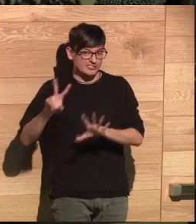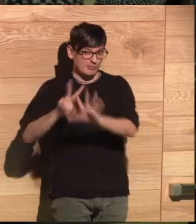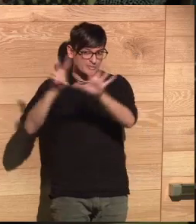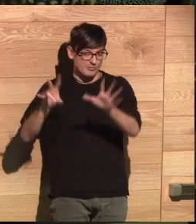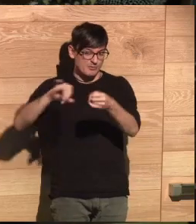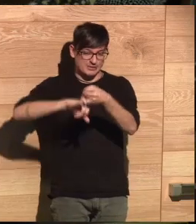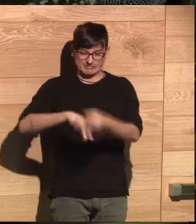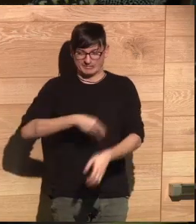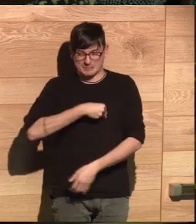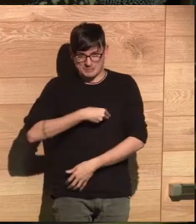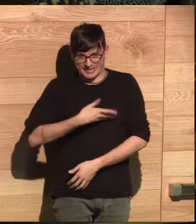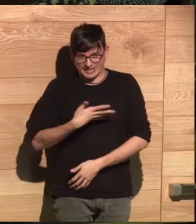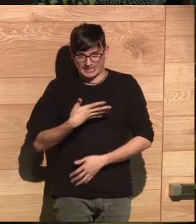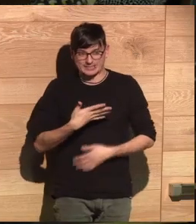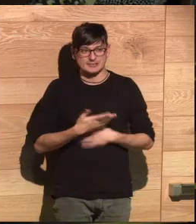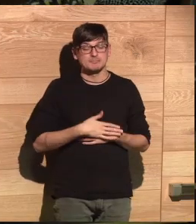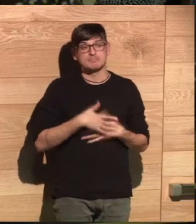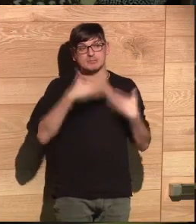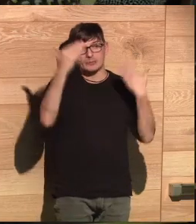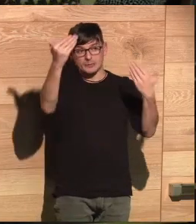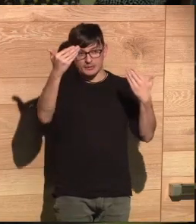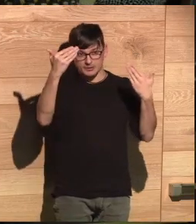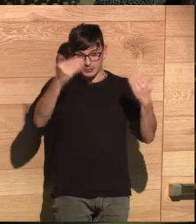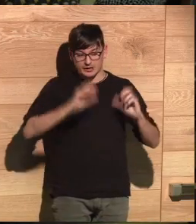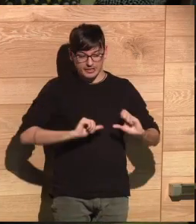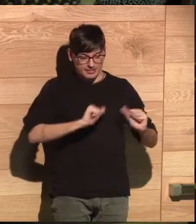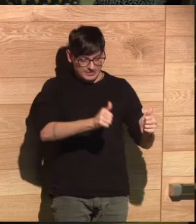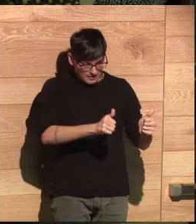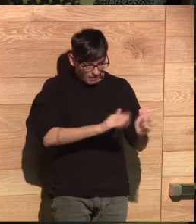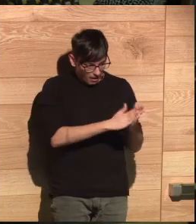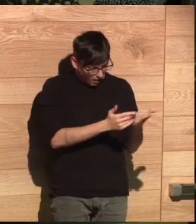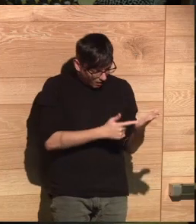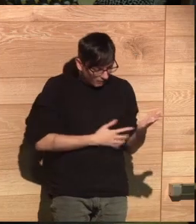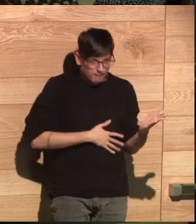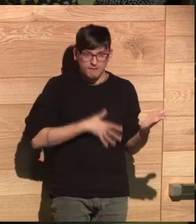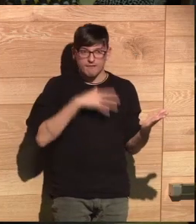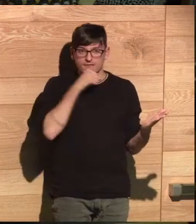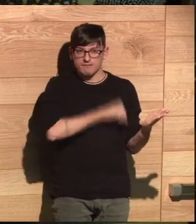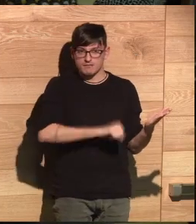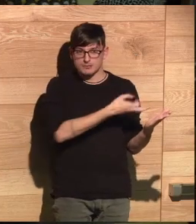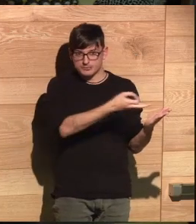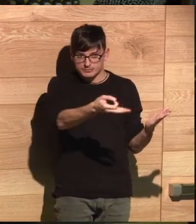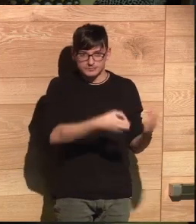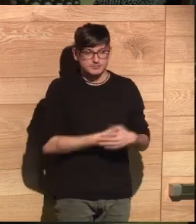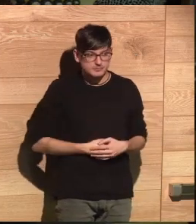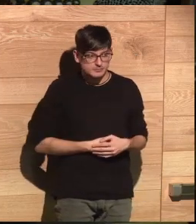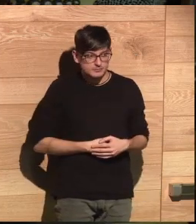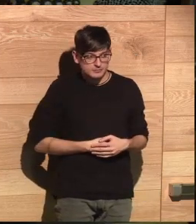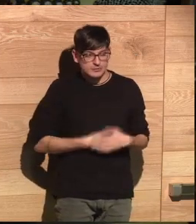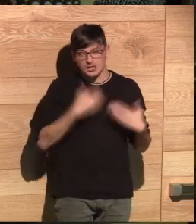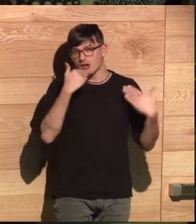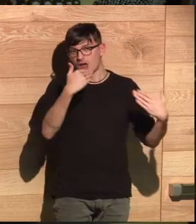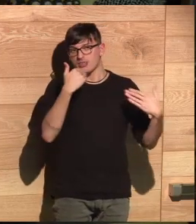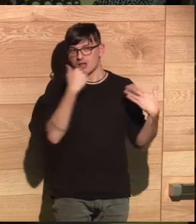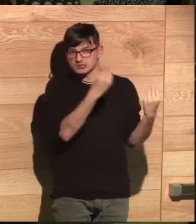Bueno, nada más, y que de verdad enhorabuena. Gracias. Por una iniciativa que me parece absolutamente excelente. Bueno, pues muchísimas gracias,